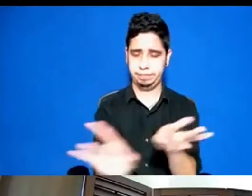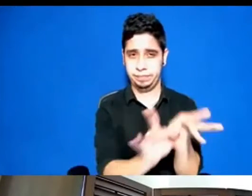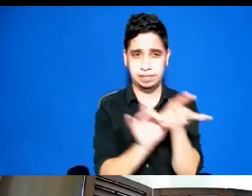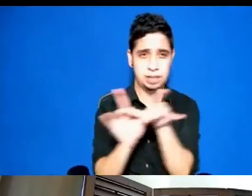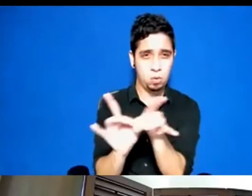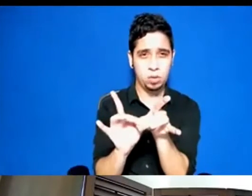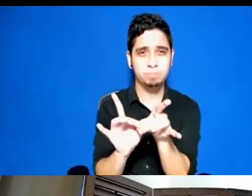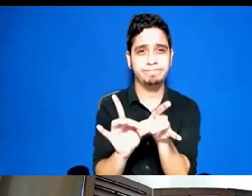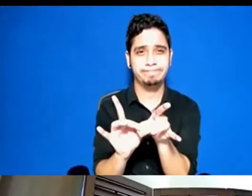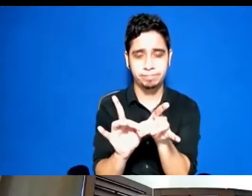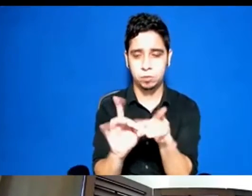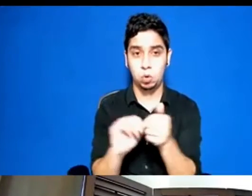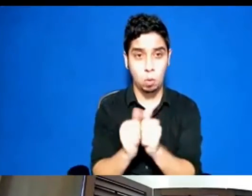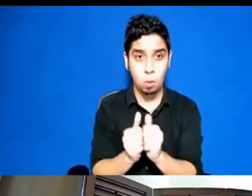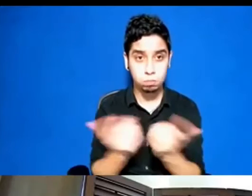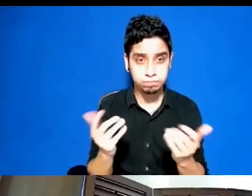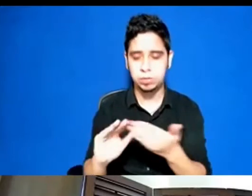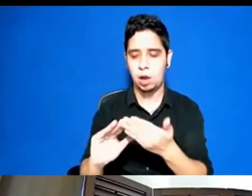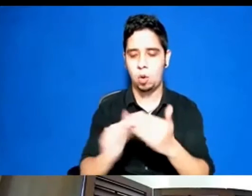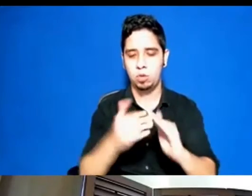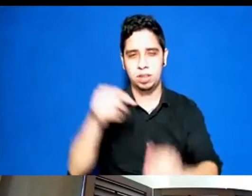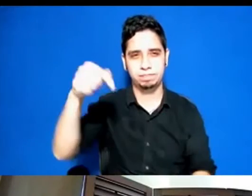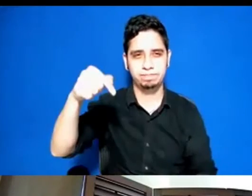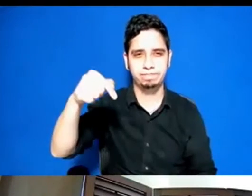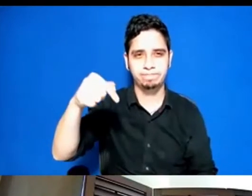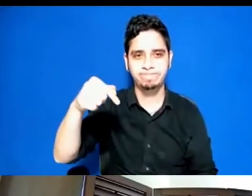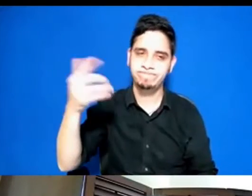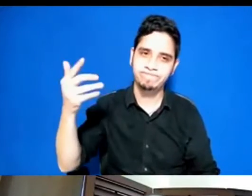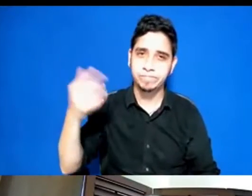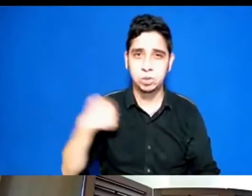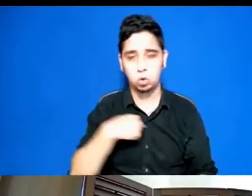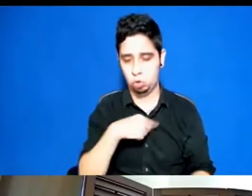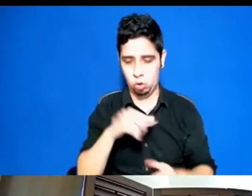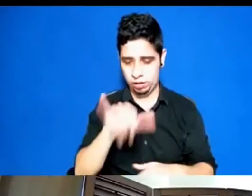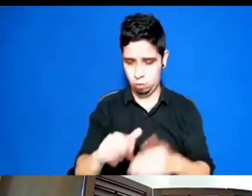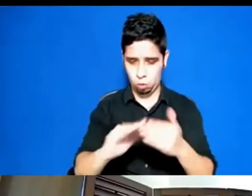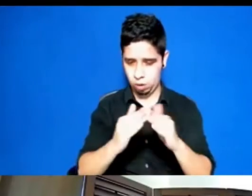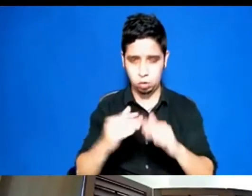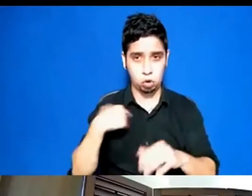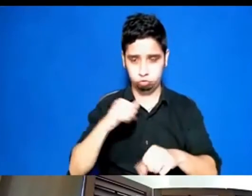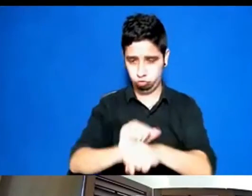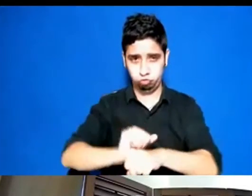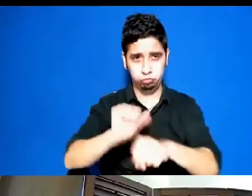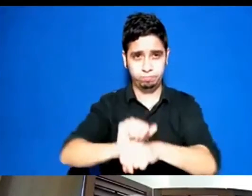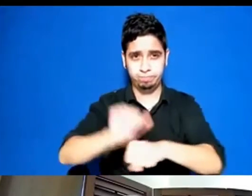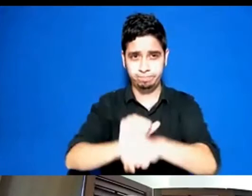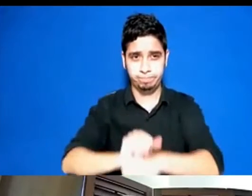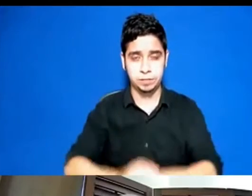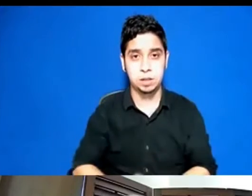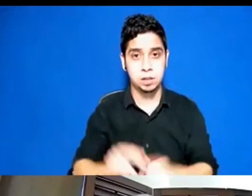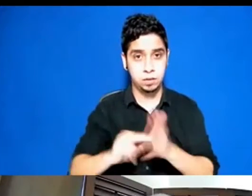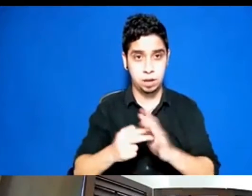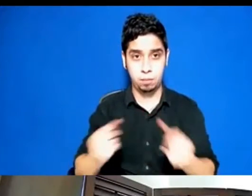como una comunidad. Exacto. Y en comunidad trabajamos. Así que han sido muchos años chéveres.